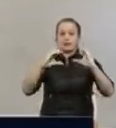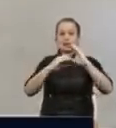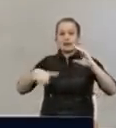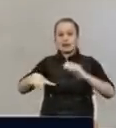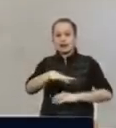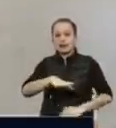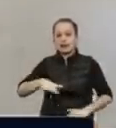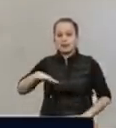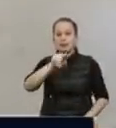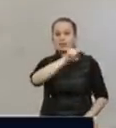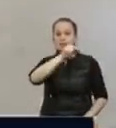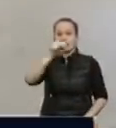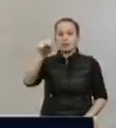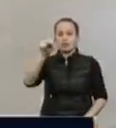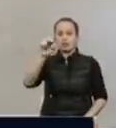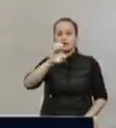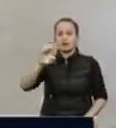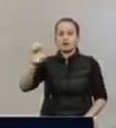nordeste antioqueños.